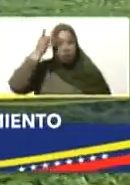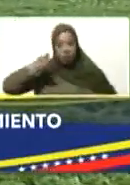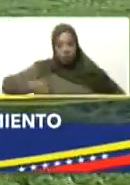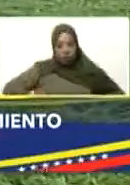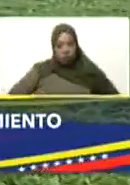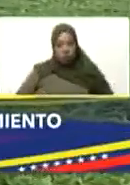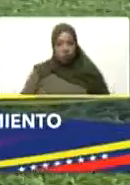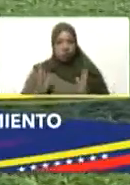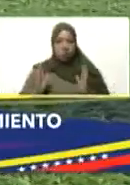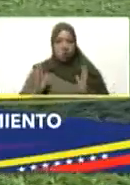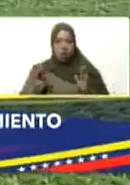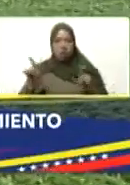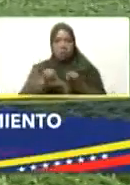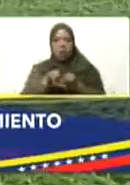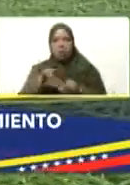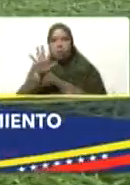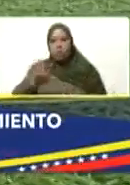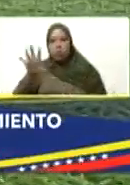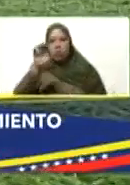Maturín al Furrial,